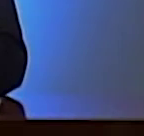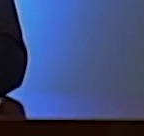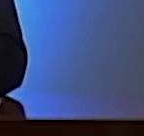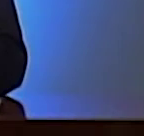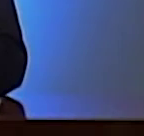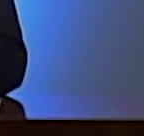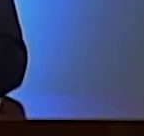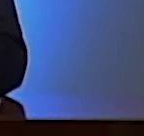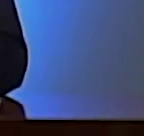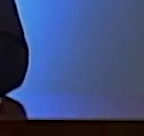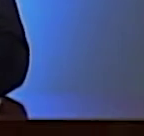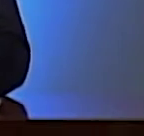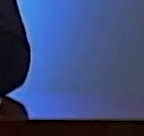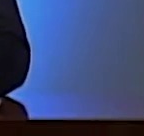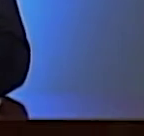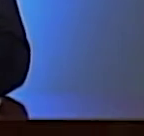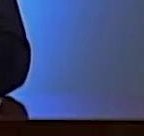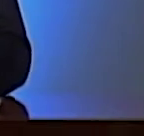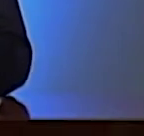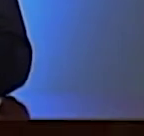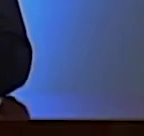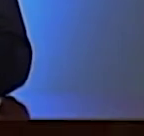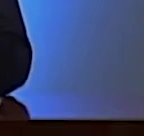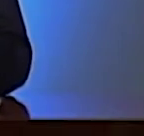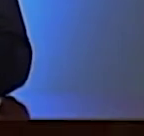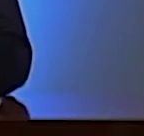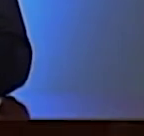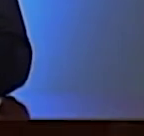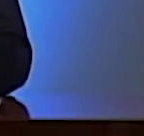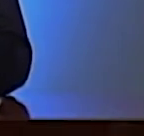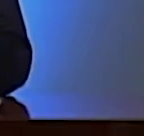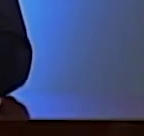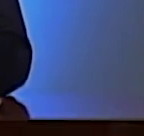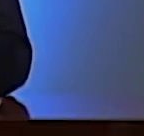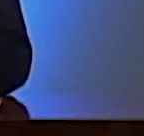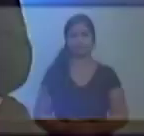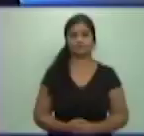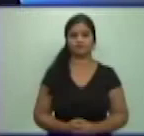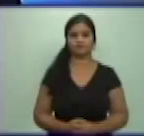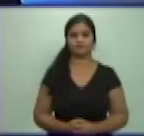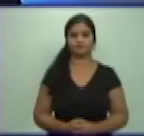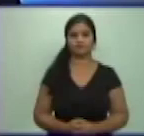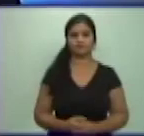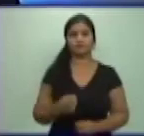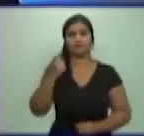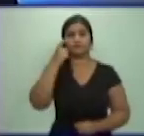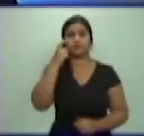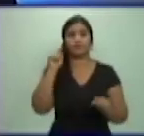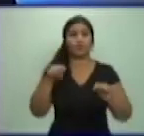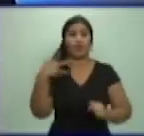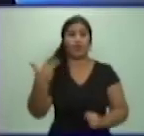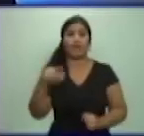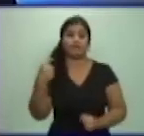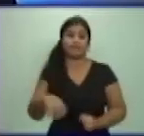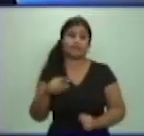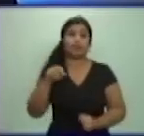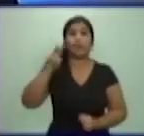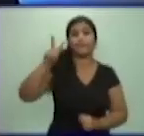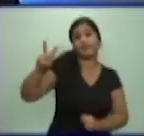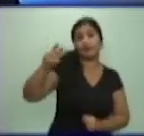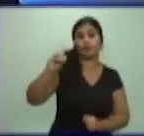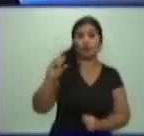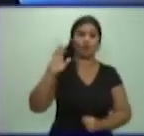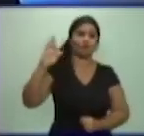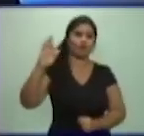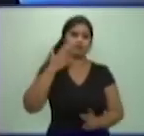Veamos entonces ahora cómo pudiera estar focalizado el ejercicio de verdadero o falso. Ya les dije que no es un esquema, que